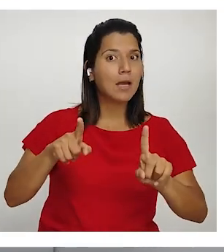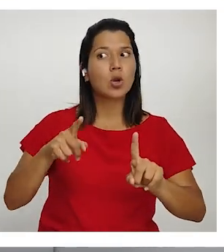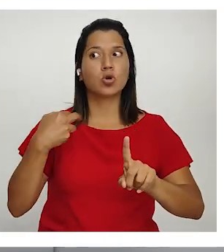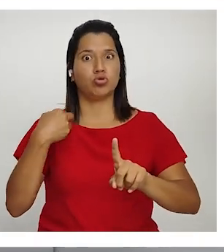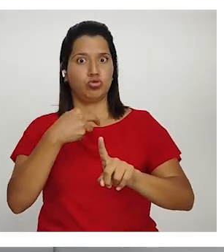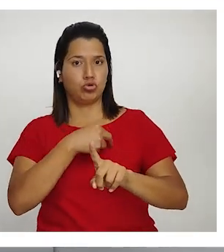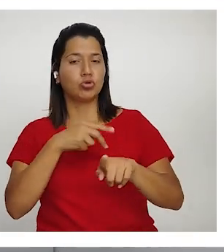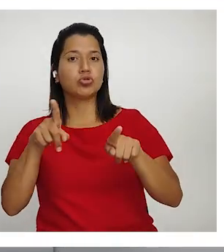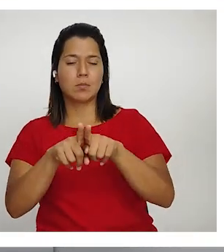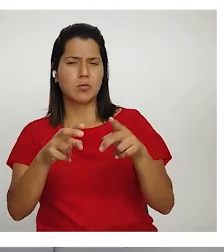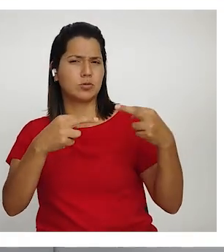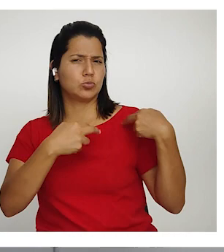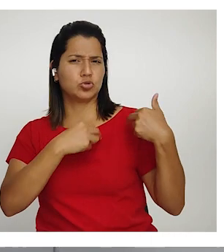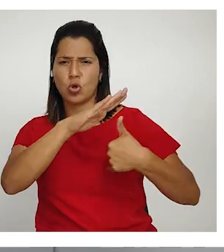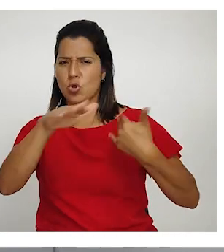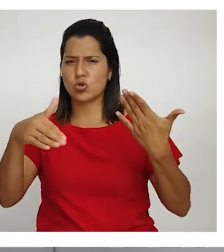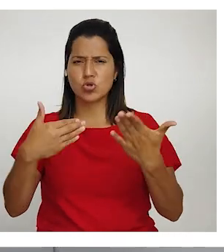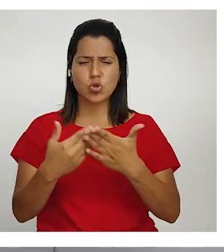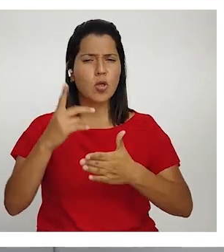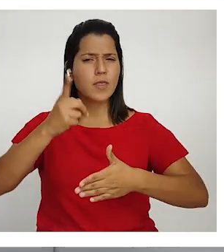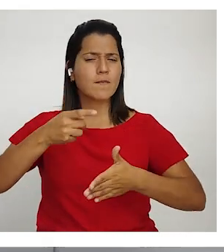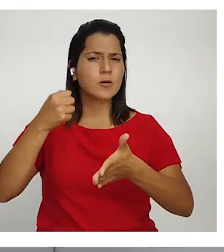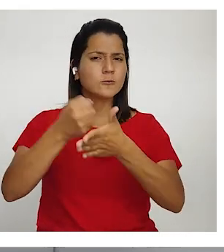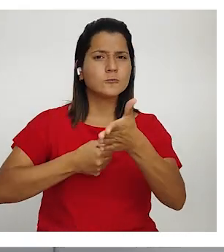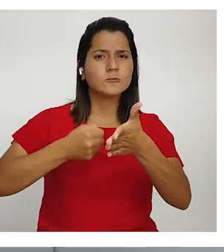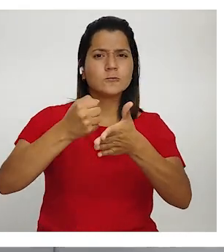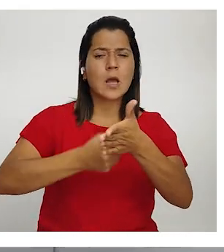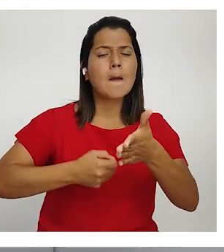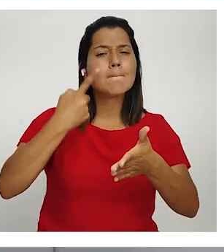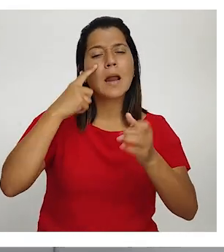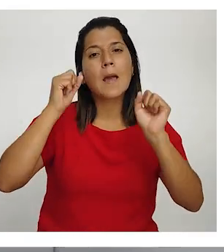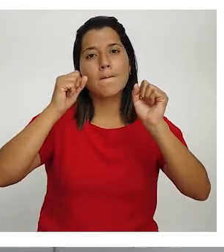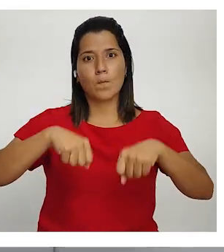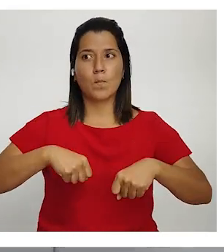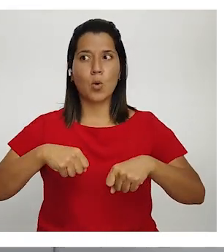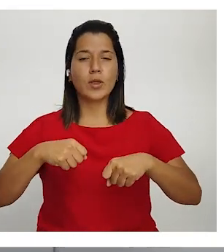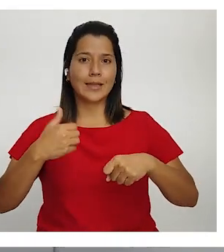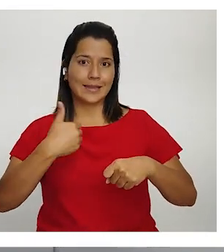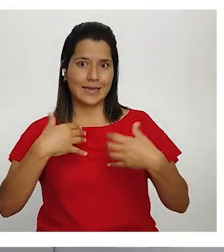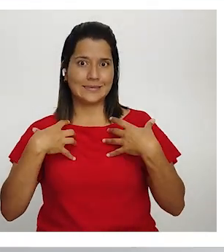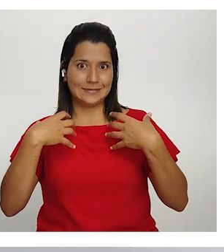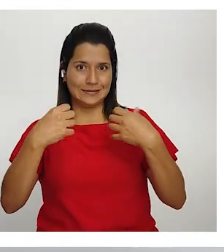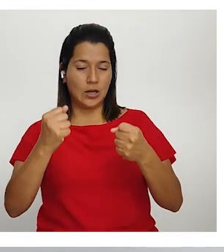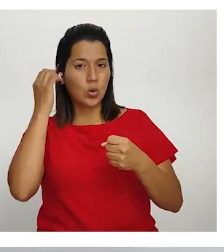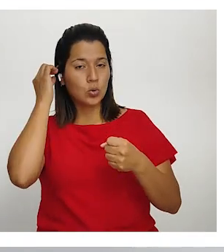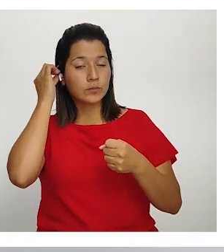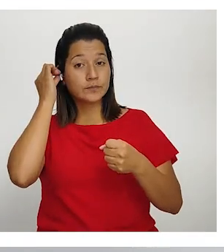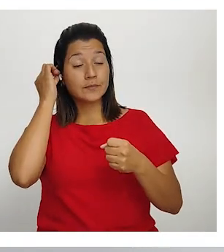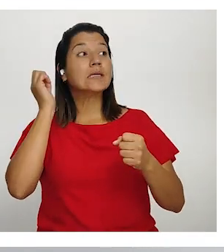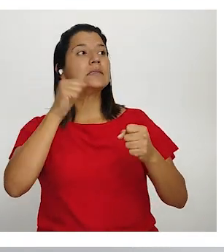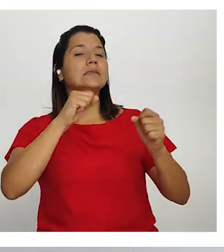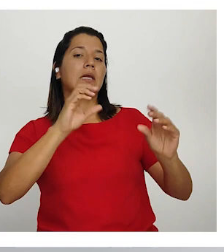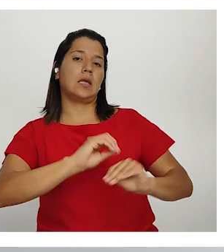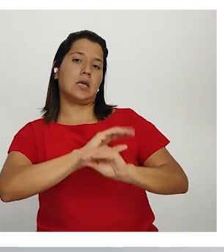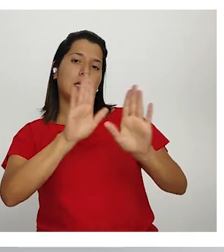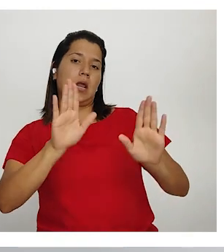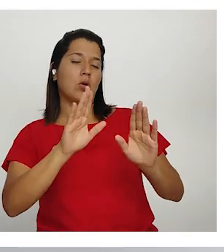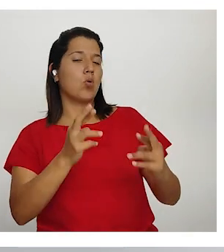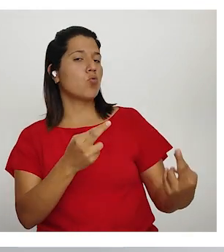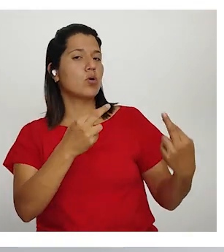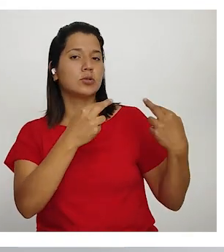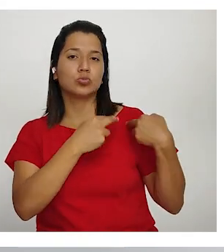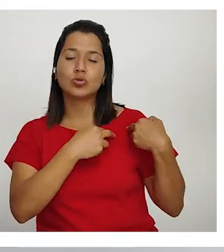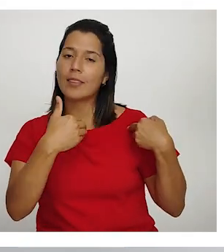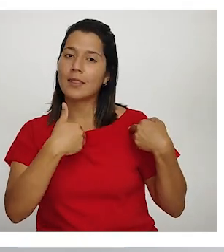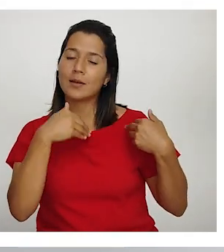todos luchar por esta salud, esta prevención a la salud. Claro, eso es una tarea que tenemos desde nuestras